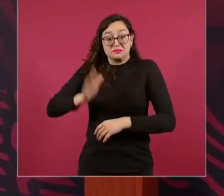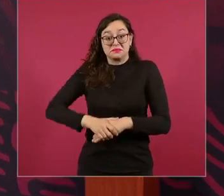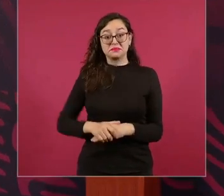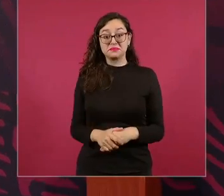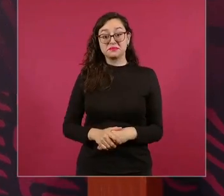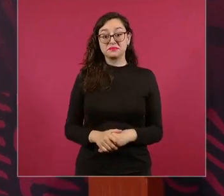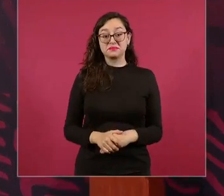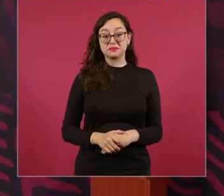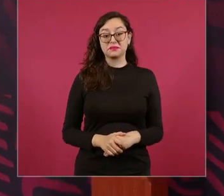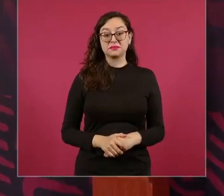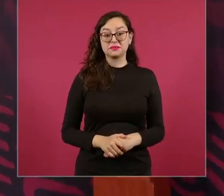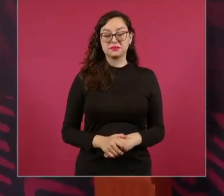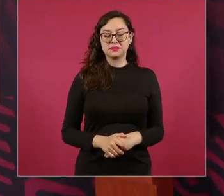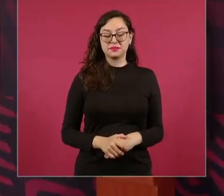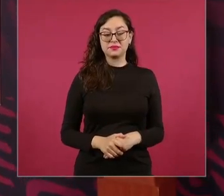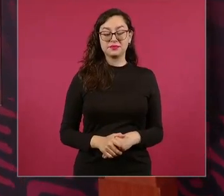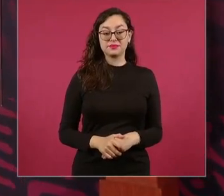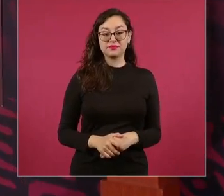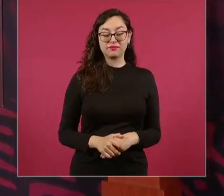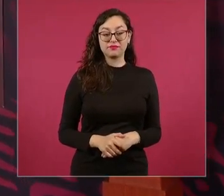¿Y qué pasa?